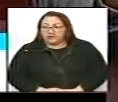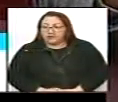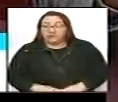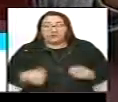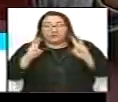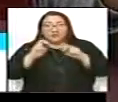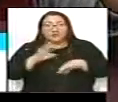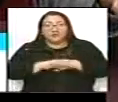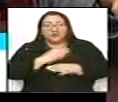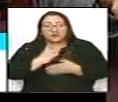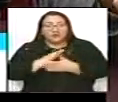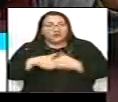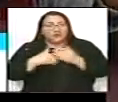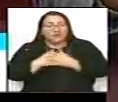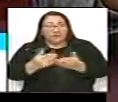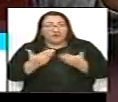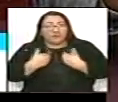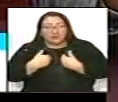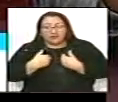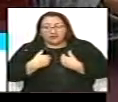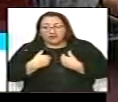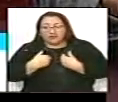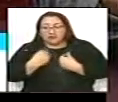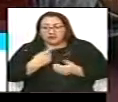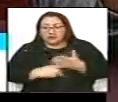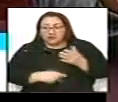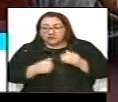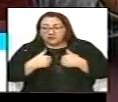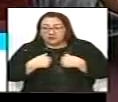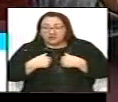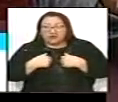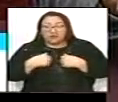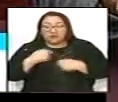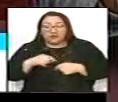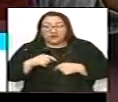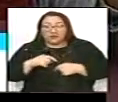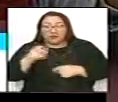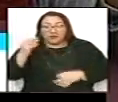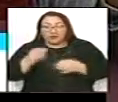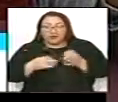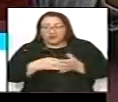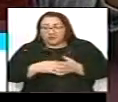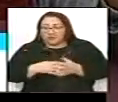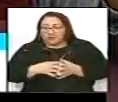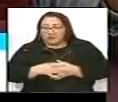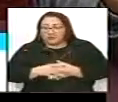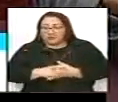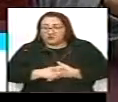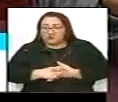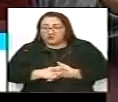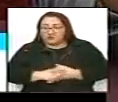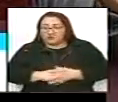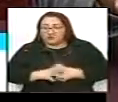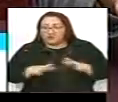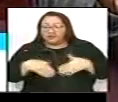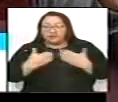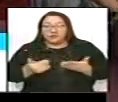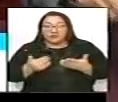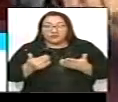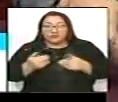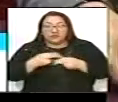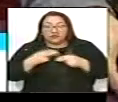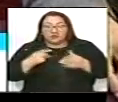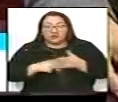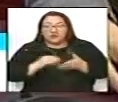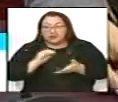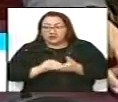por estos hechos? Es todo lo que nos pide, luz verde para que la justicia, ¿no es cierto?, pueda, en la instancia